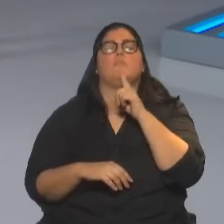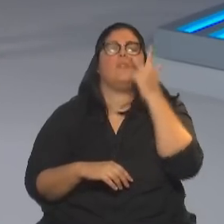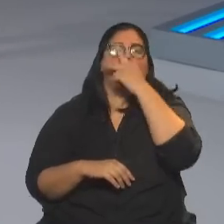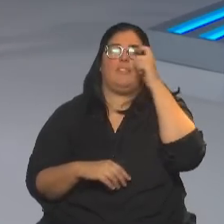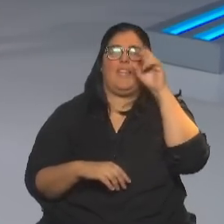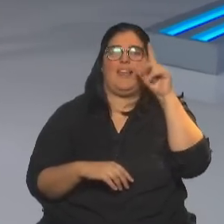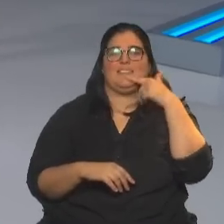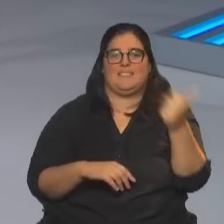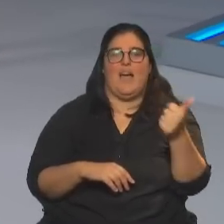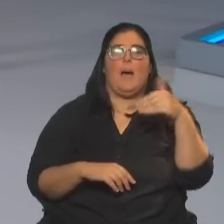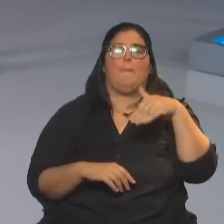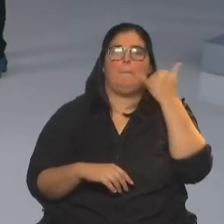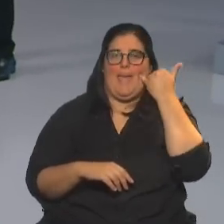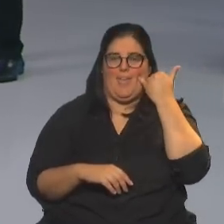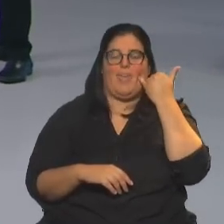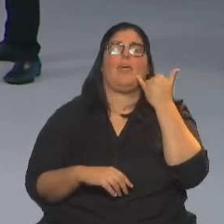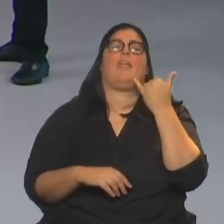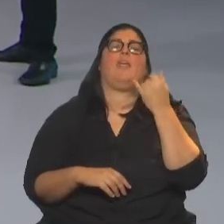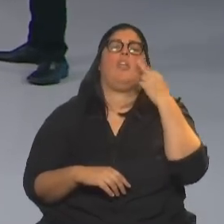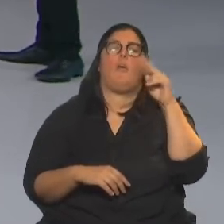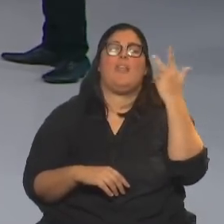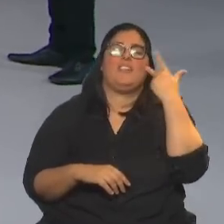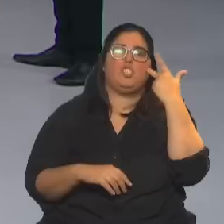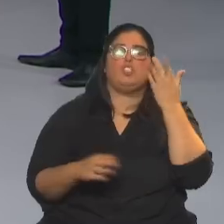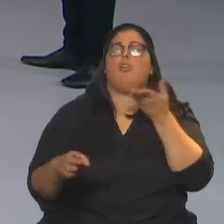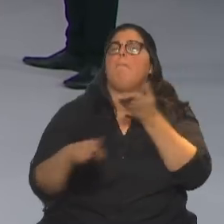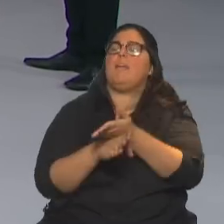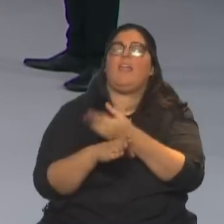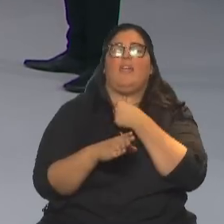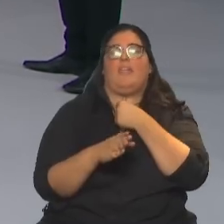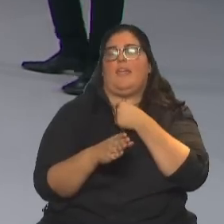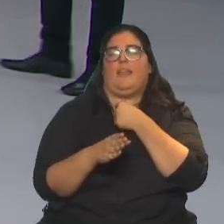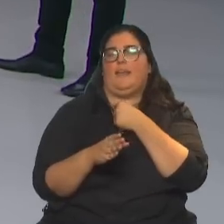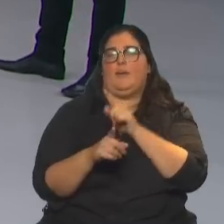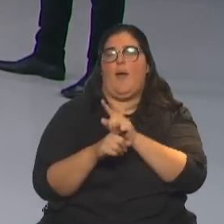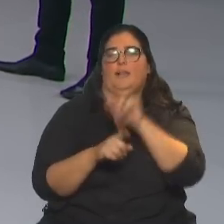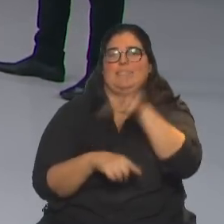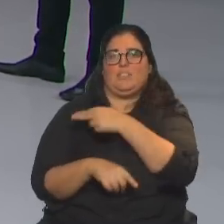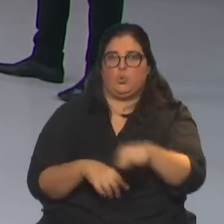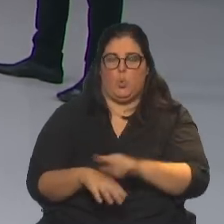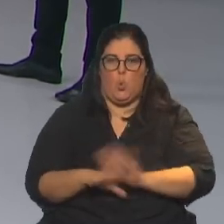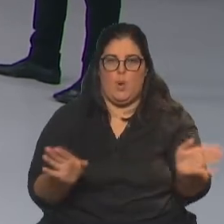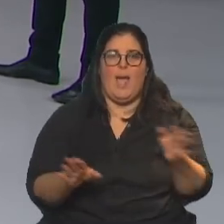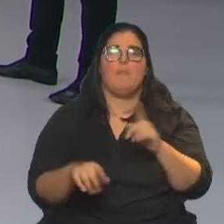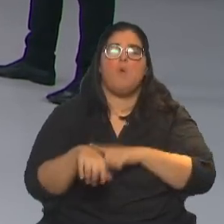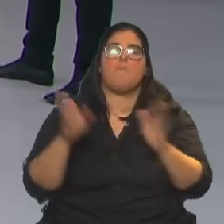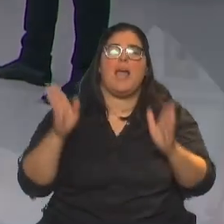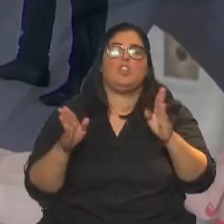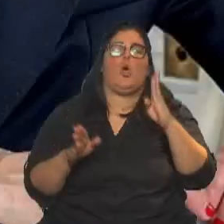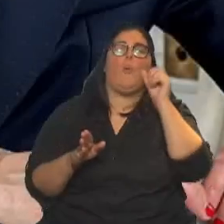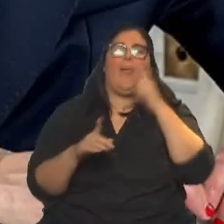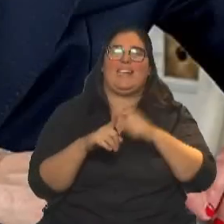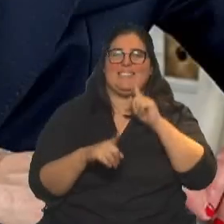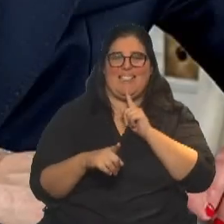May. 2018, pedido de moción de censura en pleno proceso del Brexit. Ganó por 200 votos a 117,